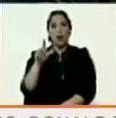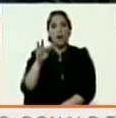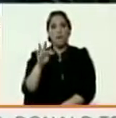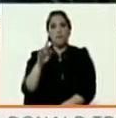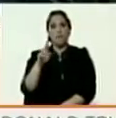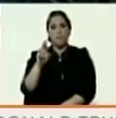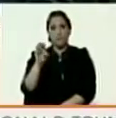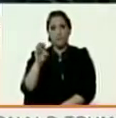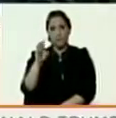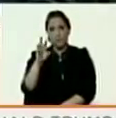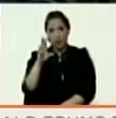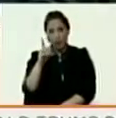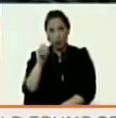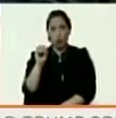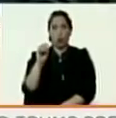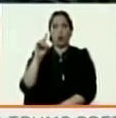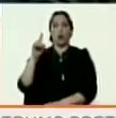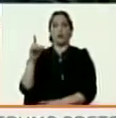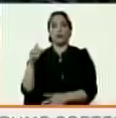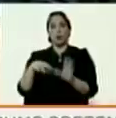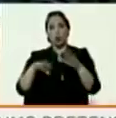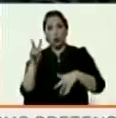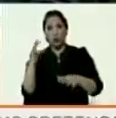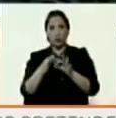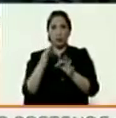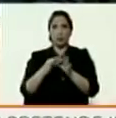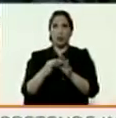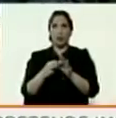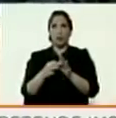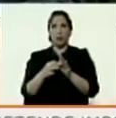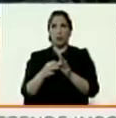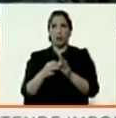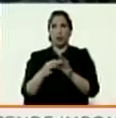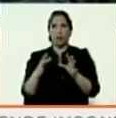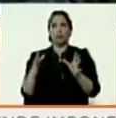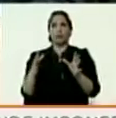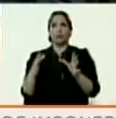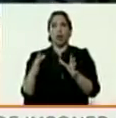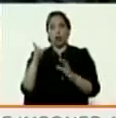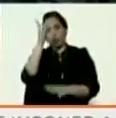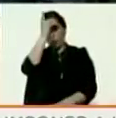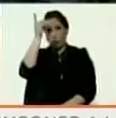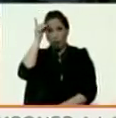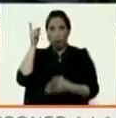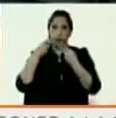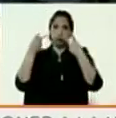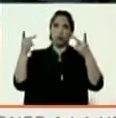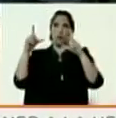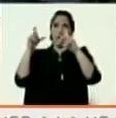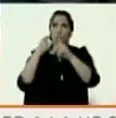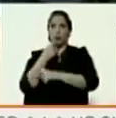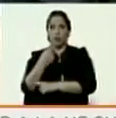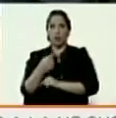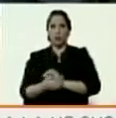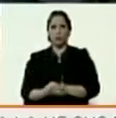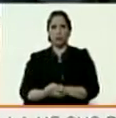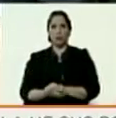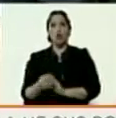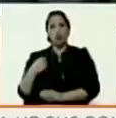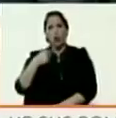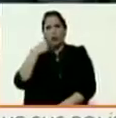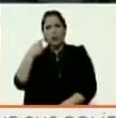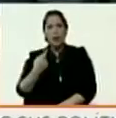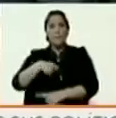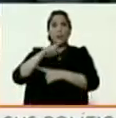de septiembre, después de que en la noche del 11 Diosdado publicara esta fotografía, señaló: lo dijimos desde el primer